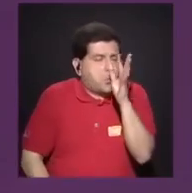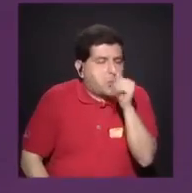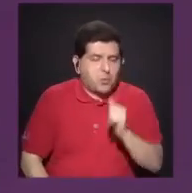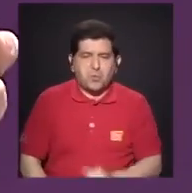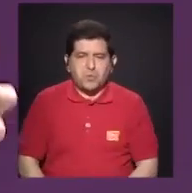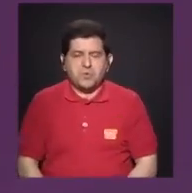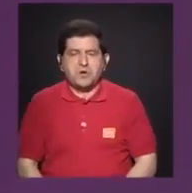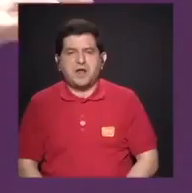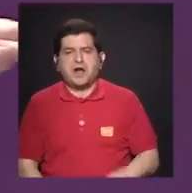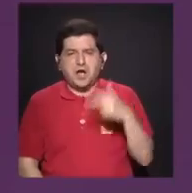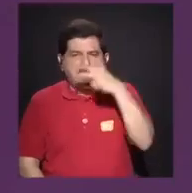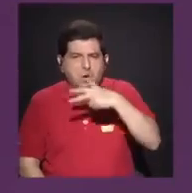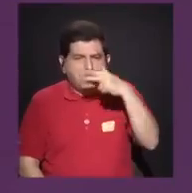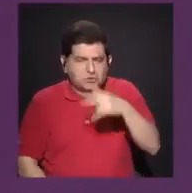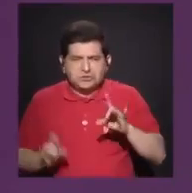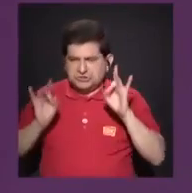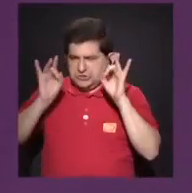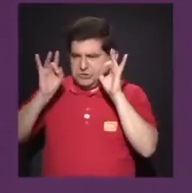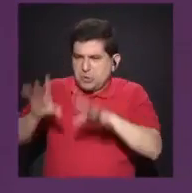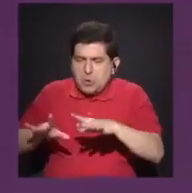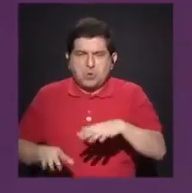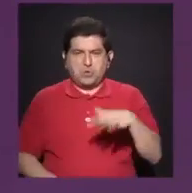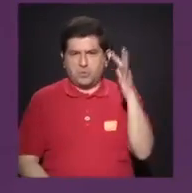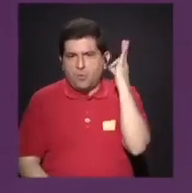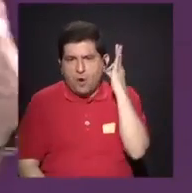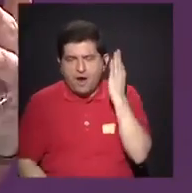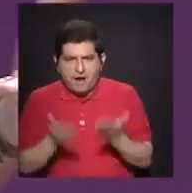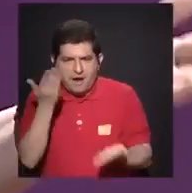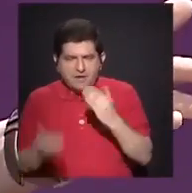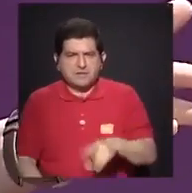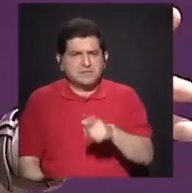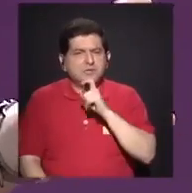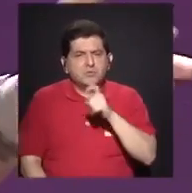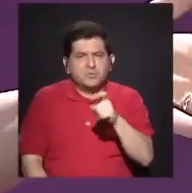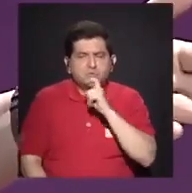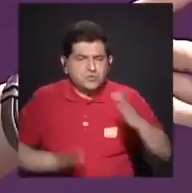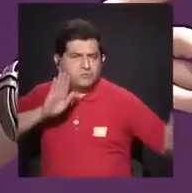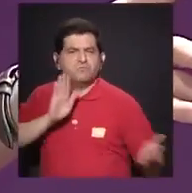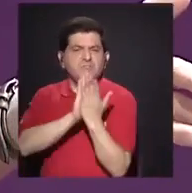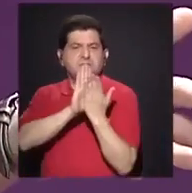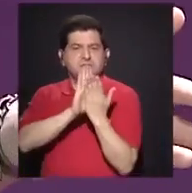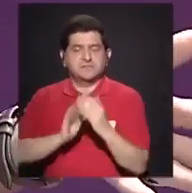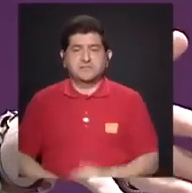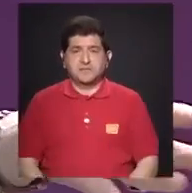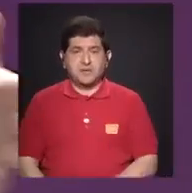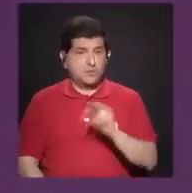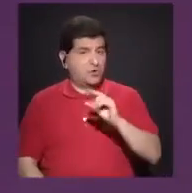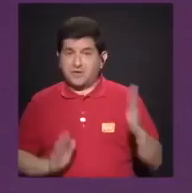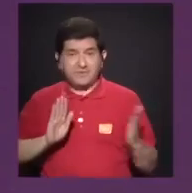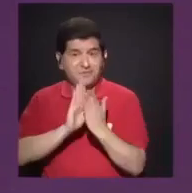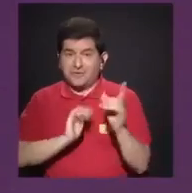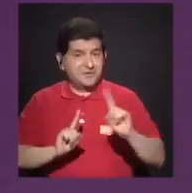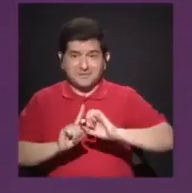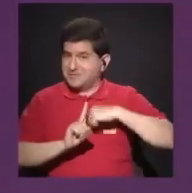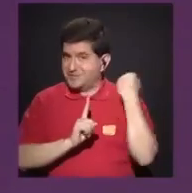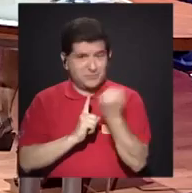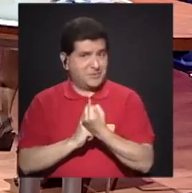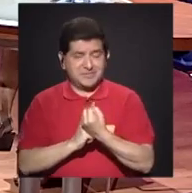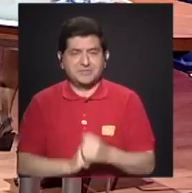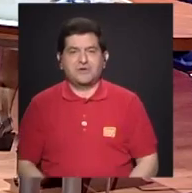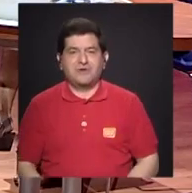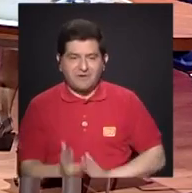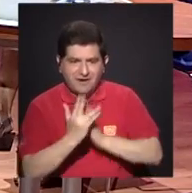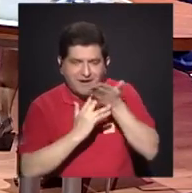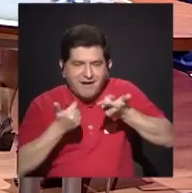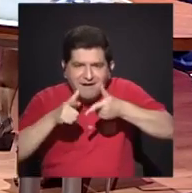como el chiste misógino, ¿verdad? Que es como más claro, difícil incluso de confrontar, porque a veces ni siquiera es tan frontal. Incluso a través del